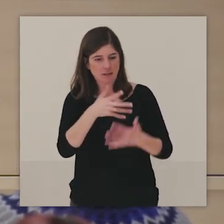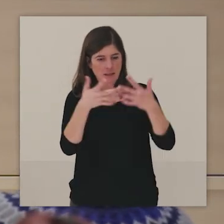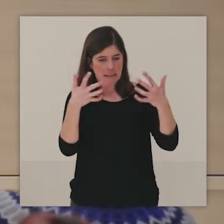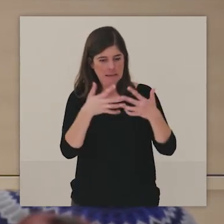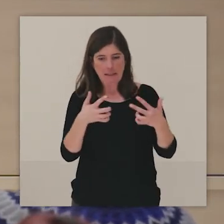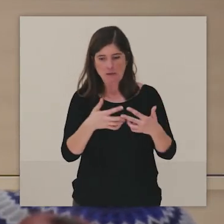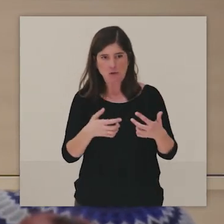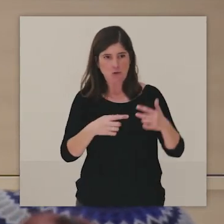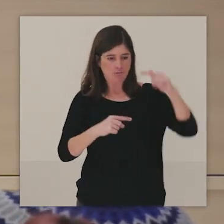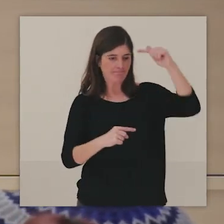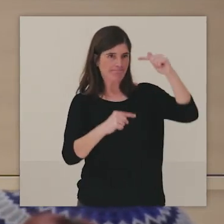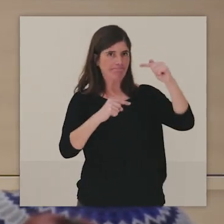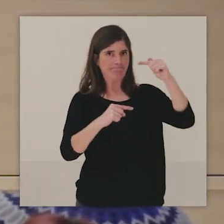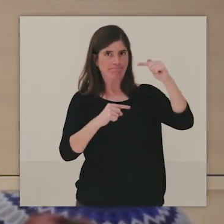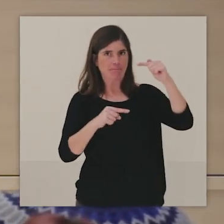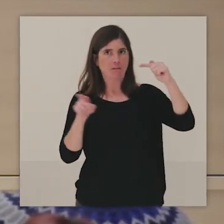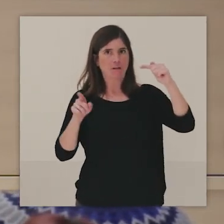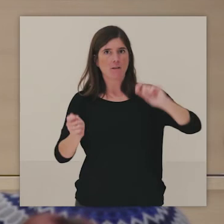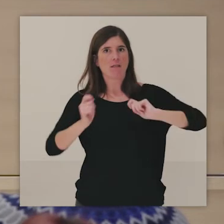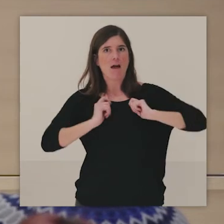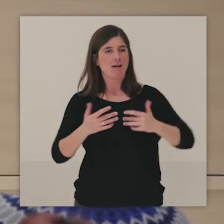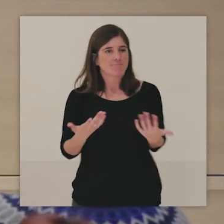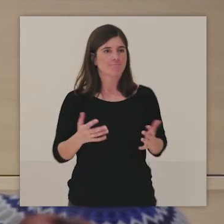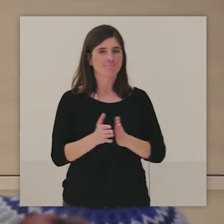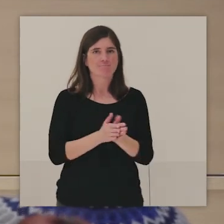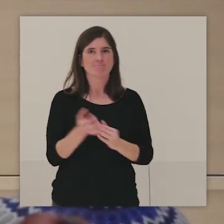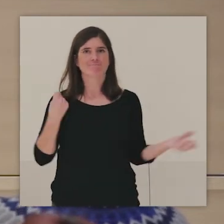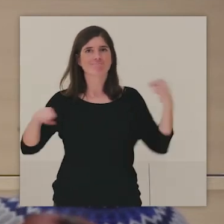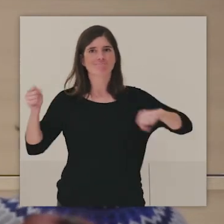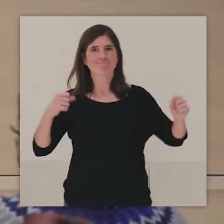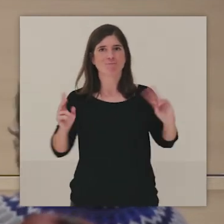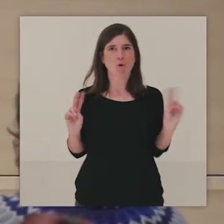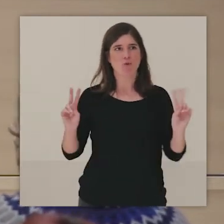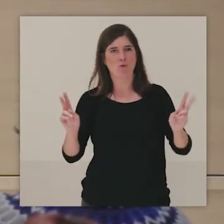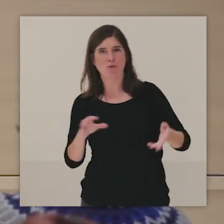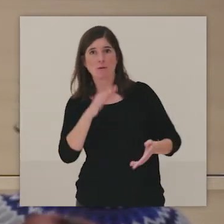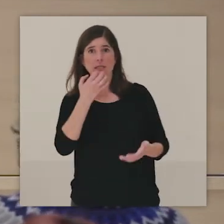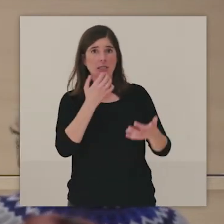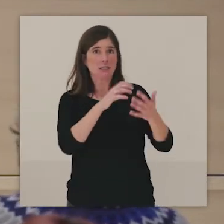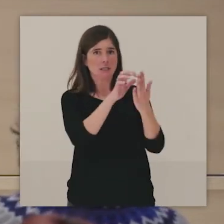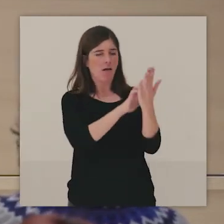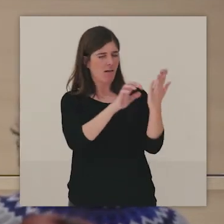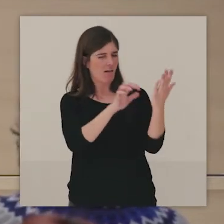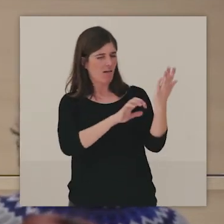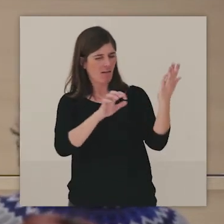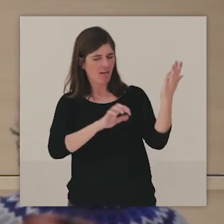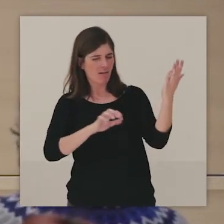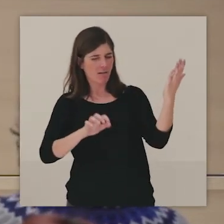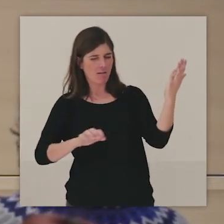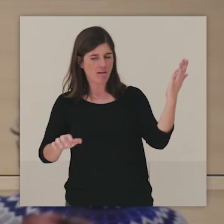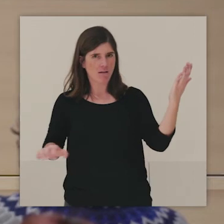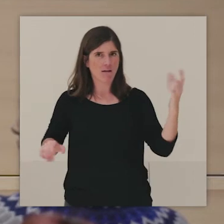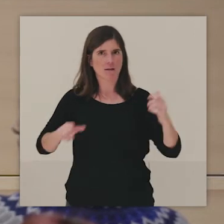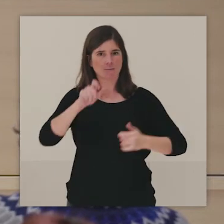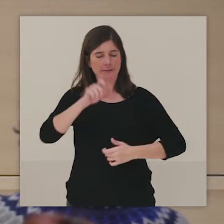de esta longitud permite hacer que la experiencia sea dinámica. Si lo hiciéramos más largo, estaríamos generando unas barreras en